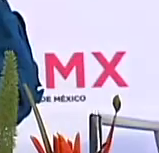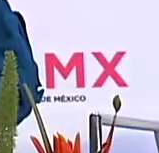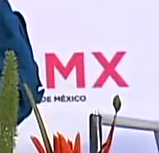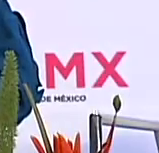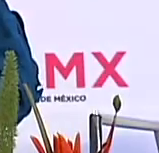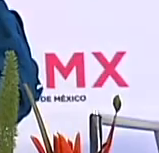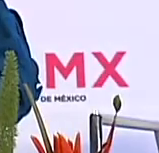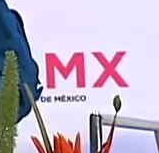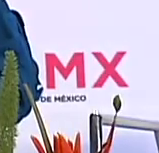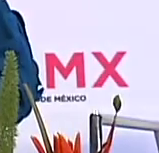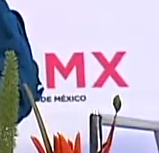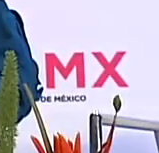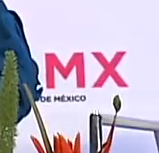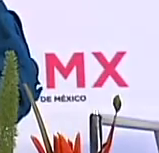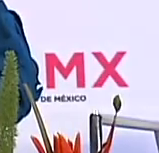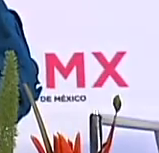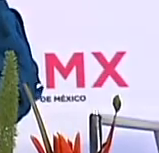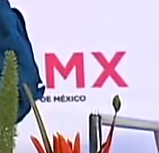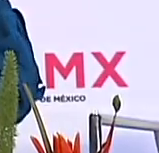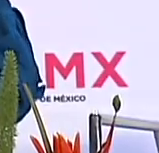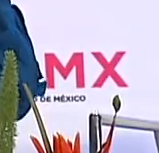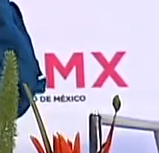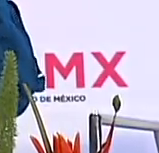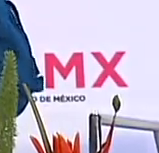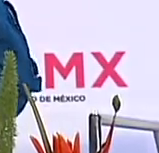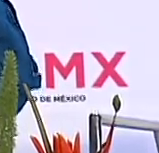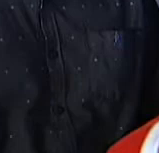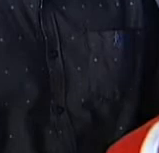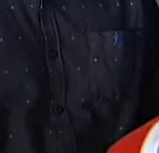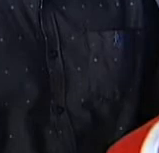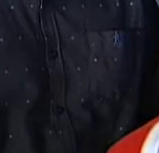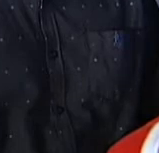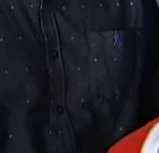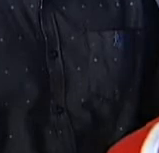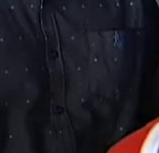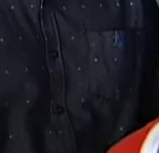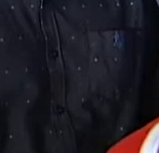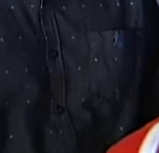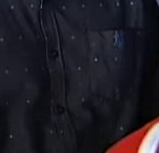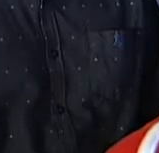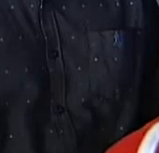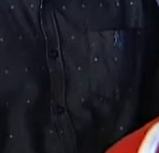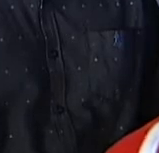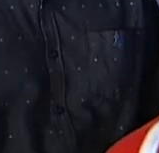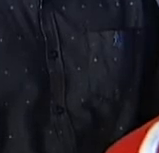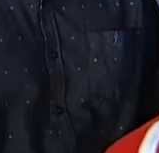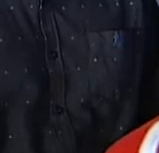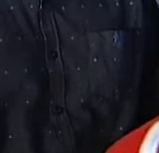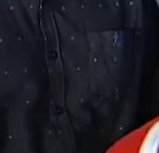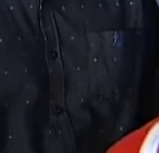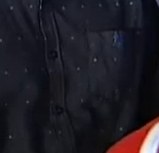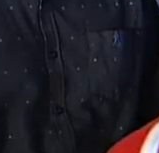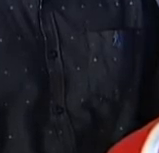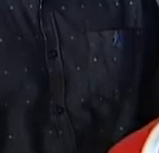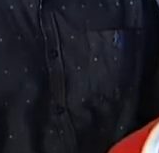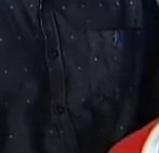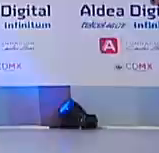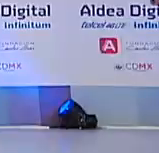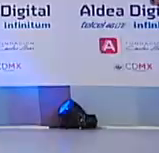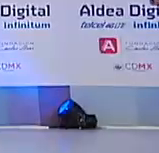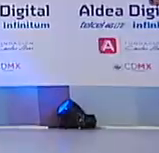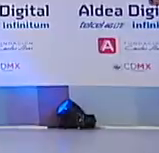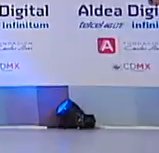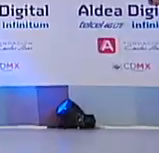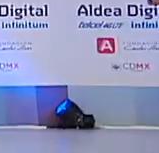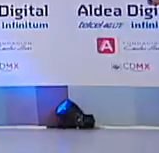importante. Vestido con su uniforme de trabajo de la NASA estadounidense, el hombre espacial dio una charla dentro de la Aldea Digital